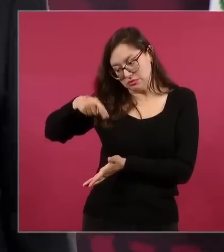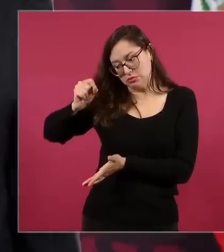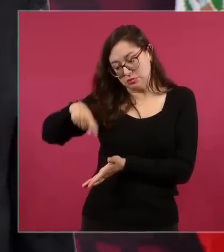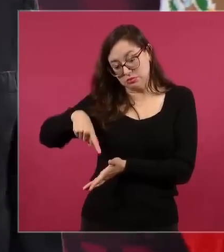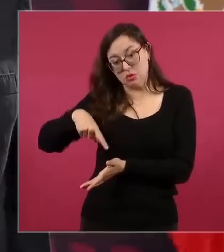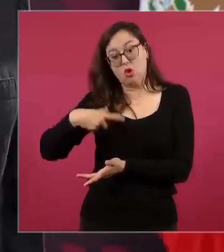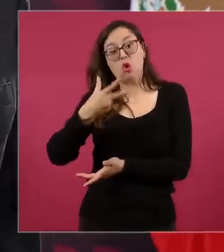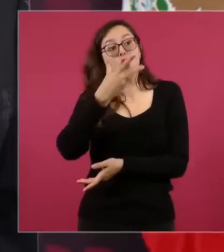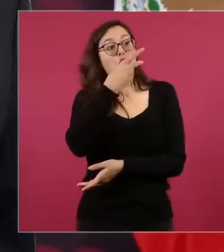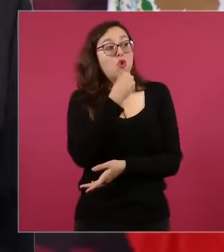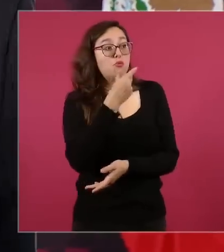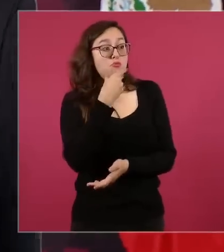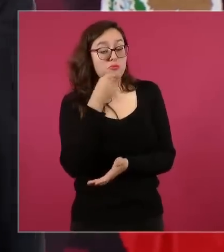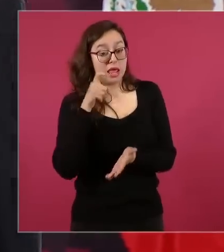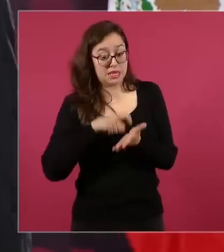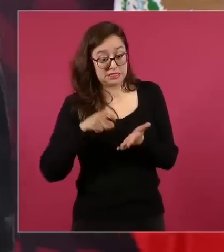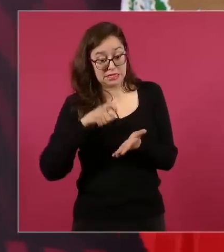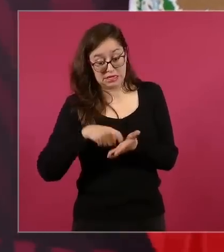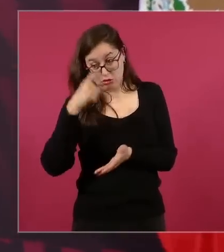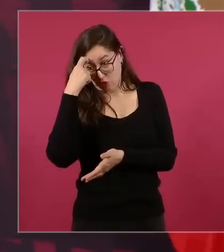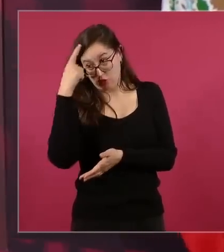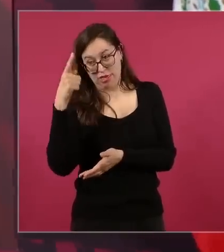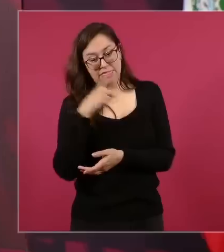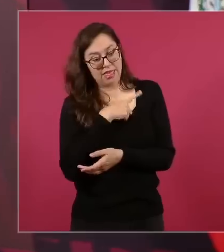Pero un político sí.